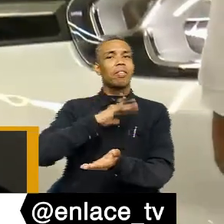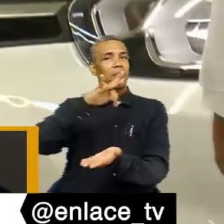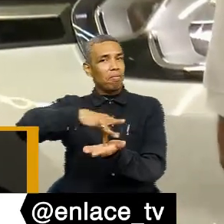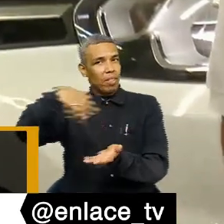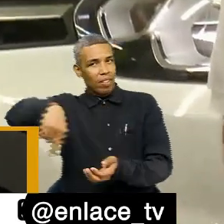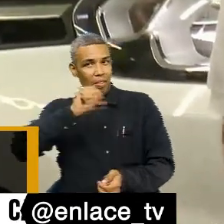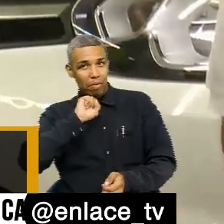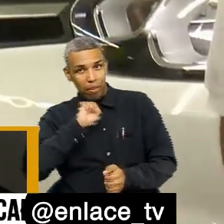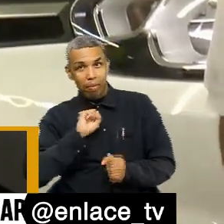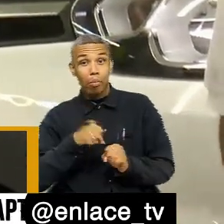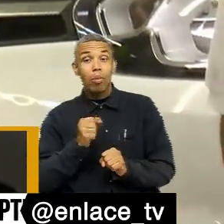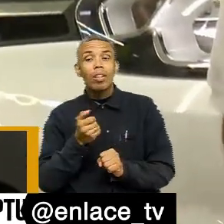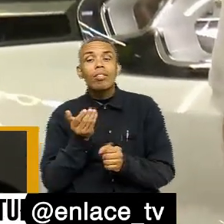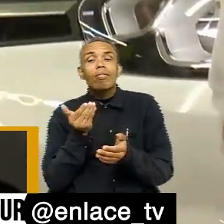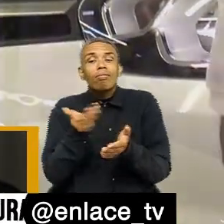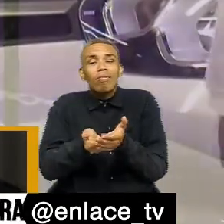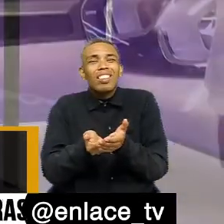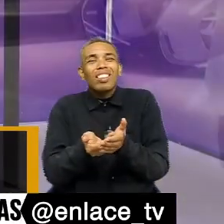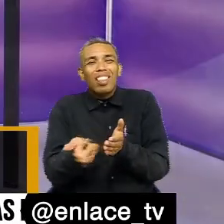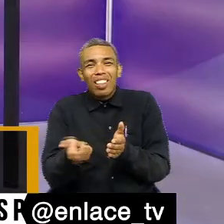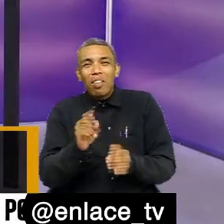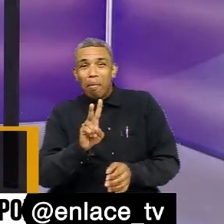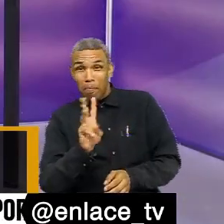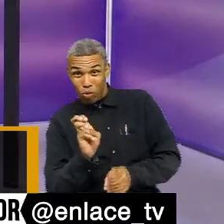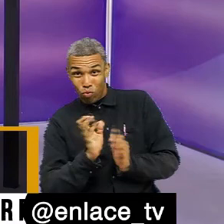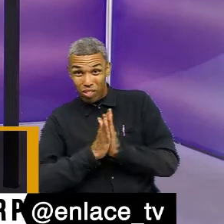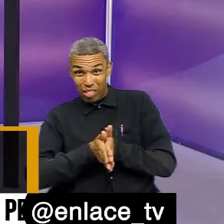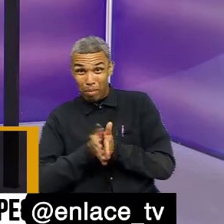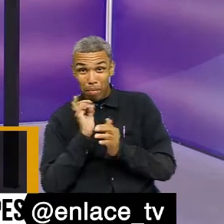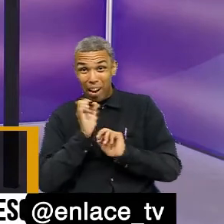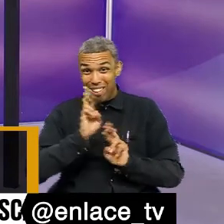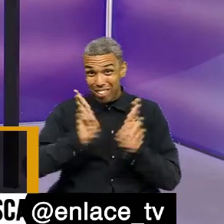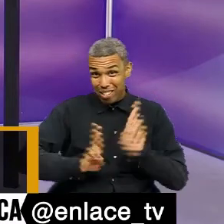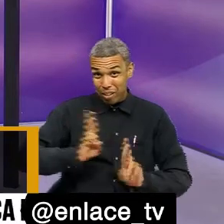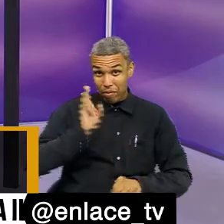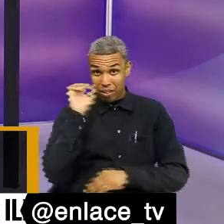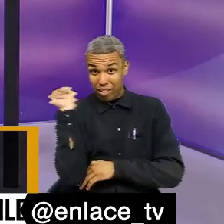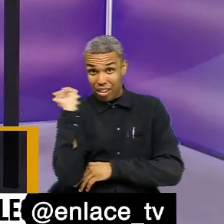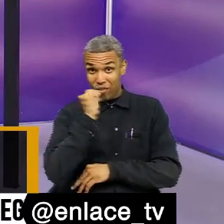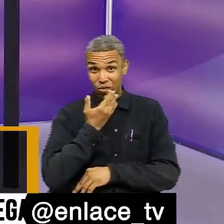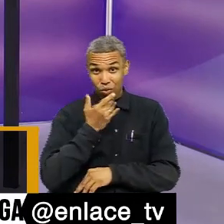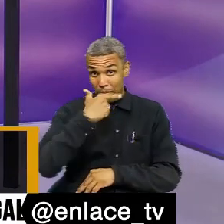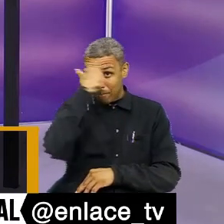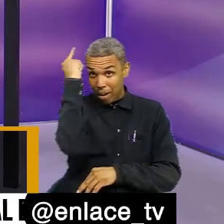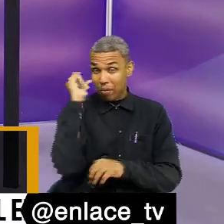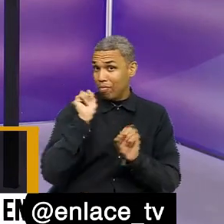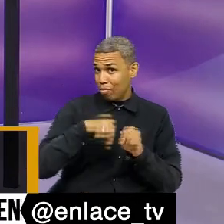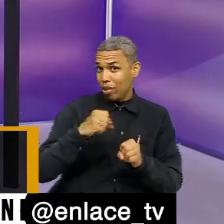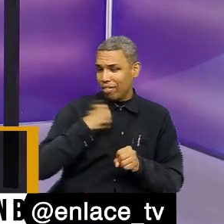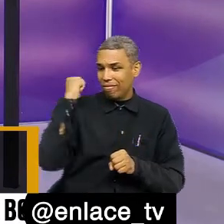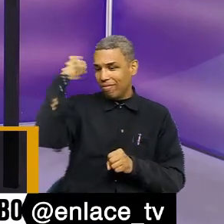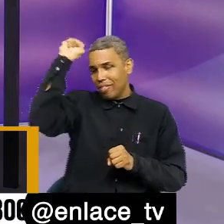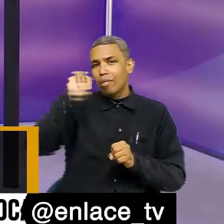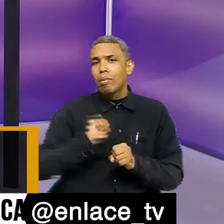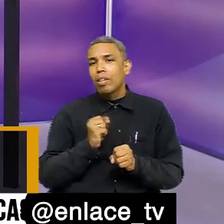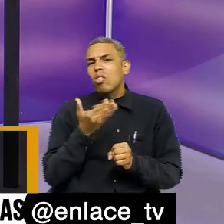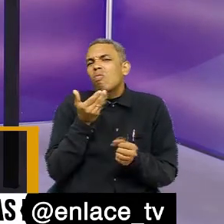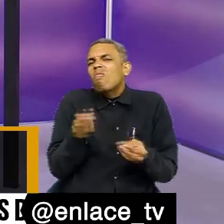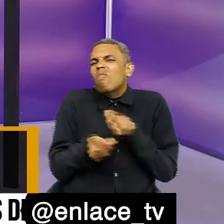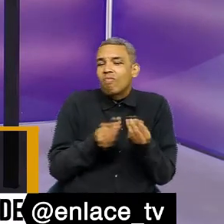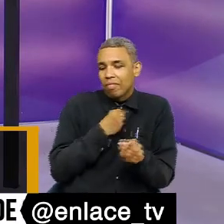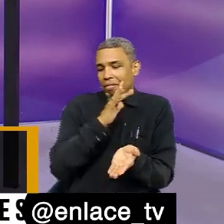a las 2 de la tarde, muy puntuales para la rifa de este vehículo Renault Clio 2017. La información que generamos desde aquí, desde Autoservicio La Quinta del